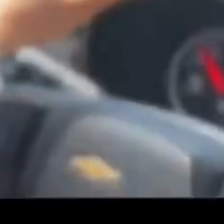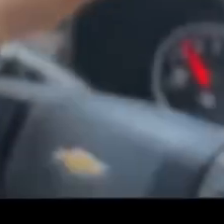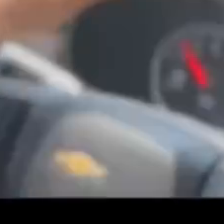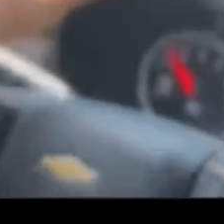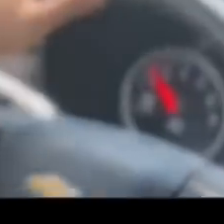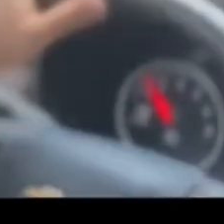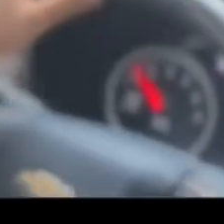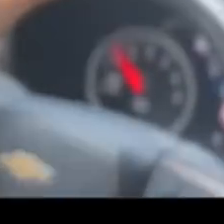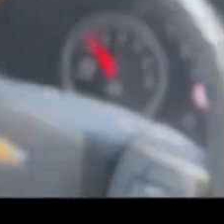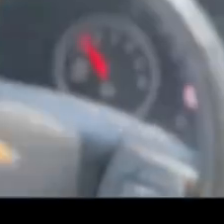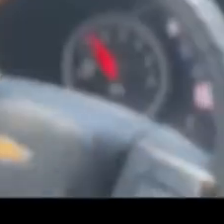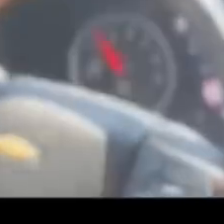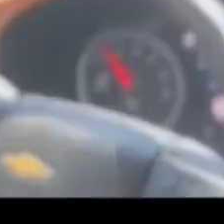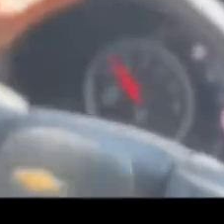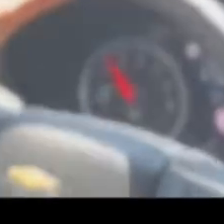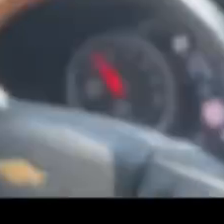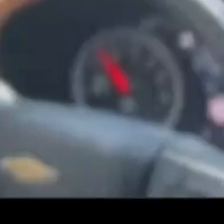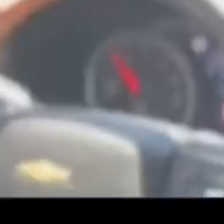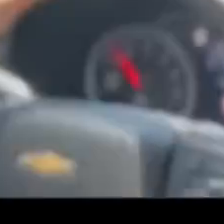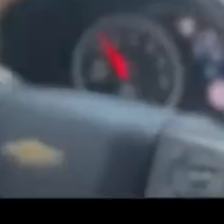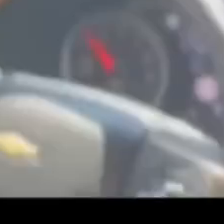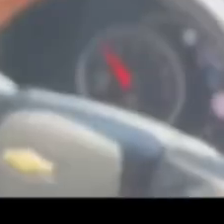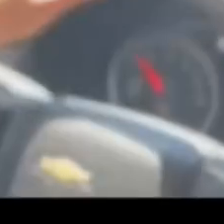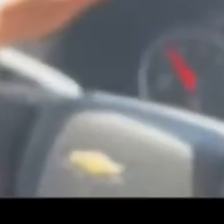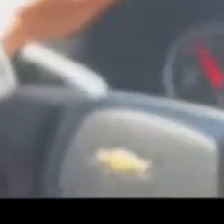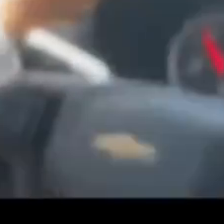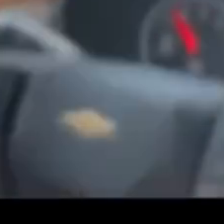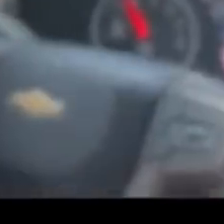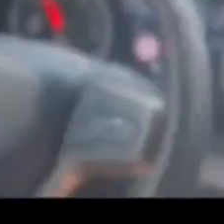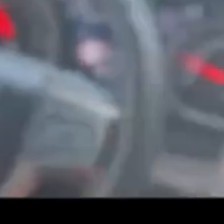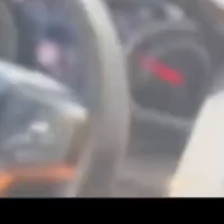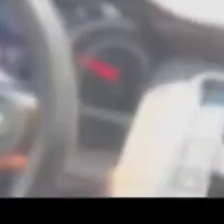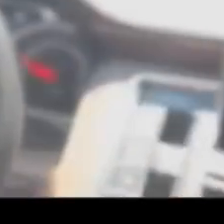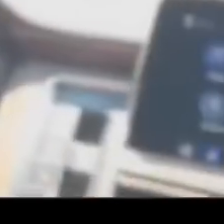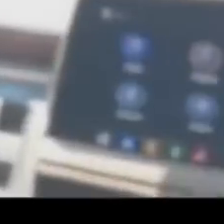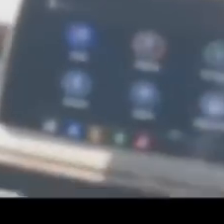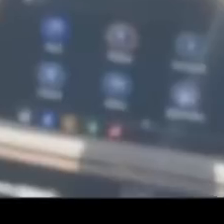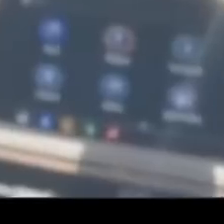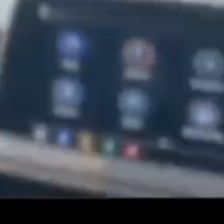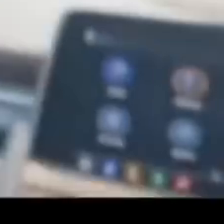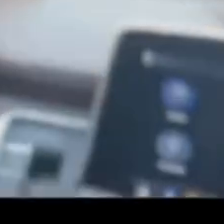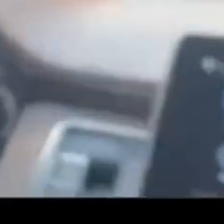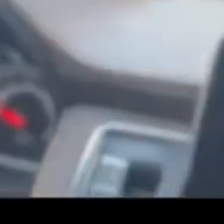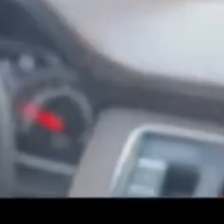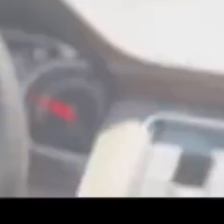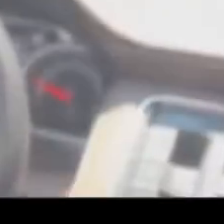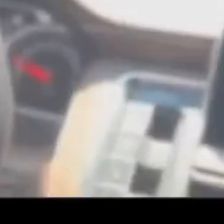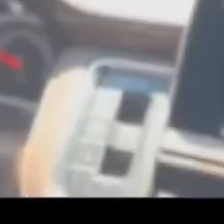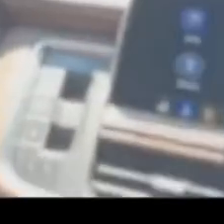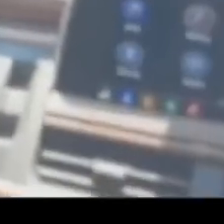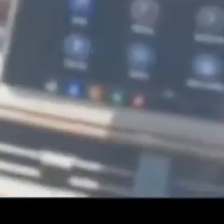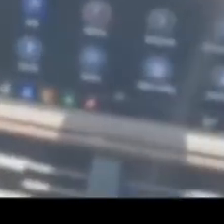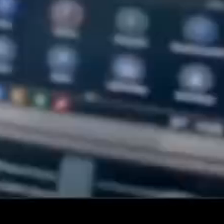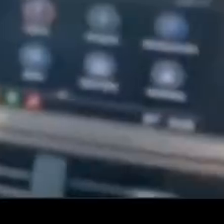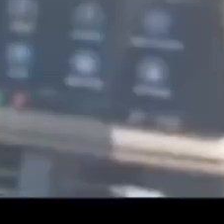Adán Augusto dijo que se serenen. Él no ha dado ninguna